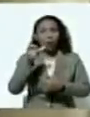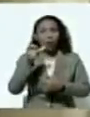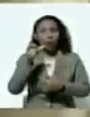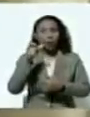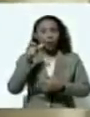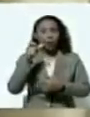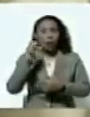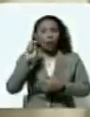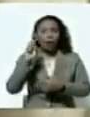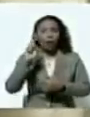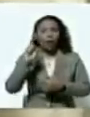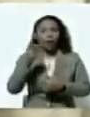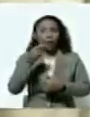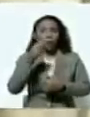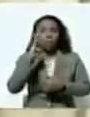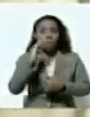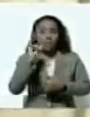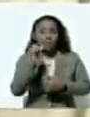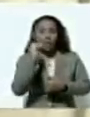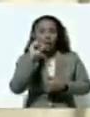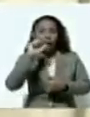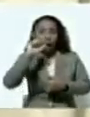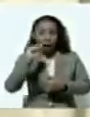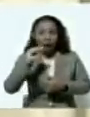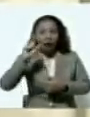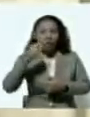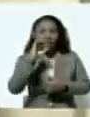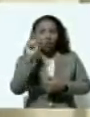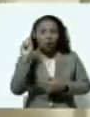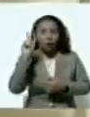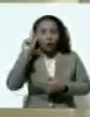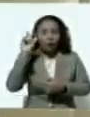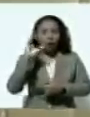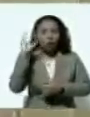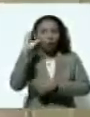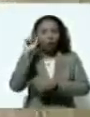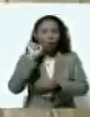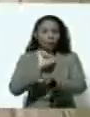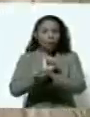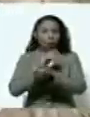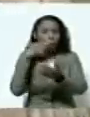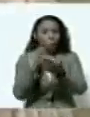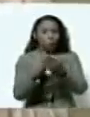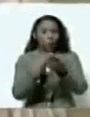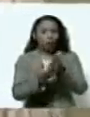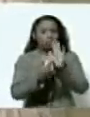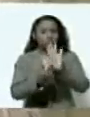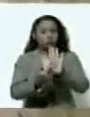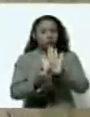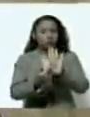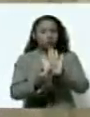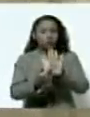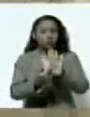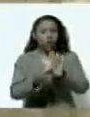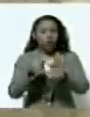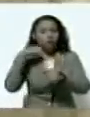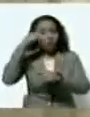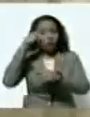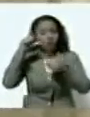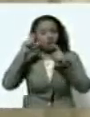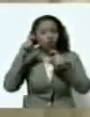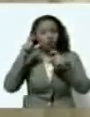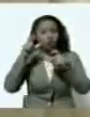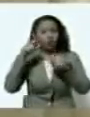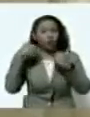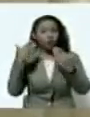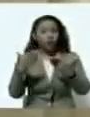Biayo Garófalo en la ciudad de Cartagena, Colombia. Presentaba pruebas, evidencias, videos, fotografías